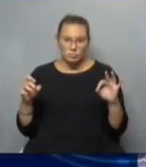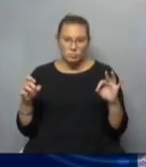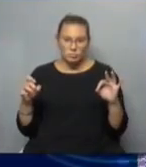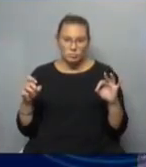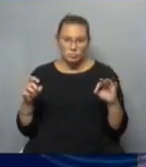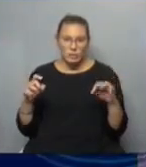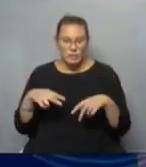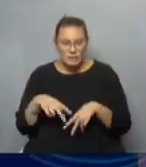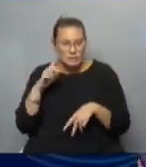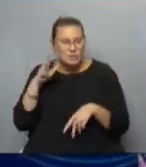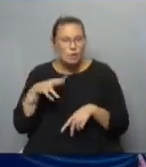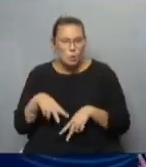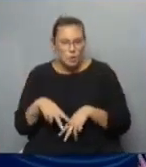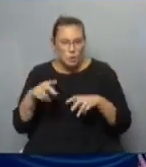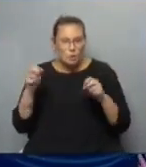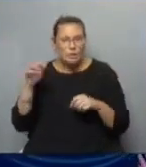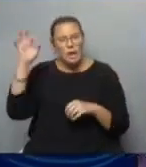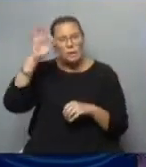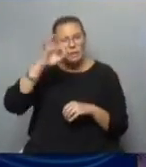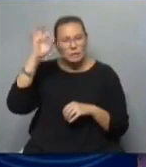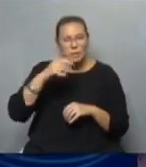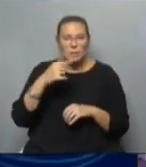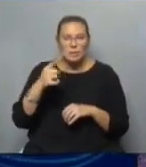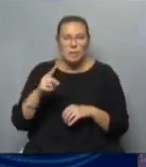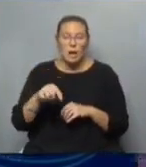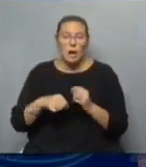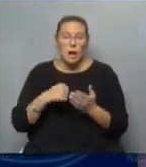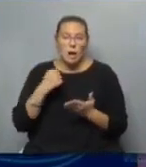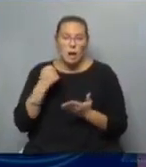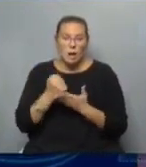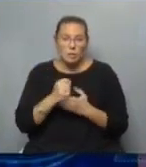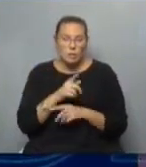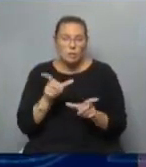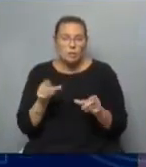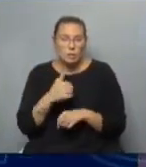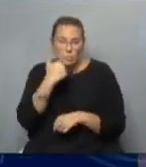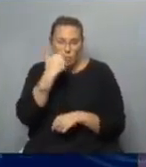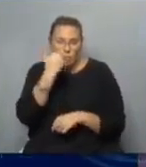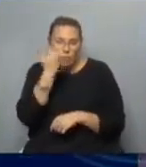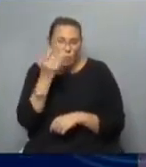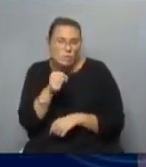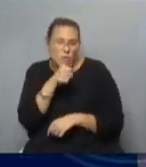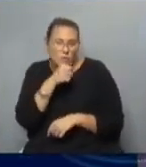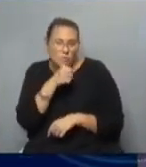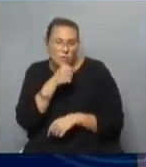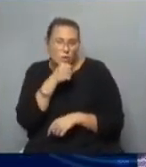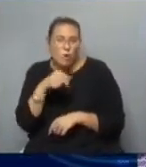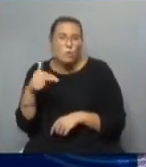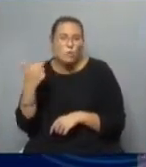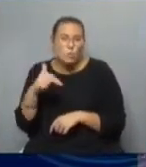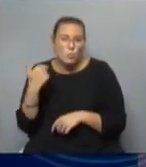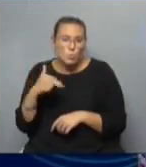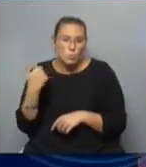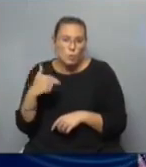una psicoanalista inglesa que dice: hasta que no se termine la vergüenza de ser viejo o vieja, no va a haber